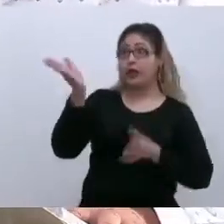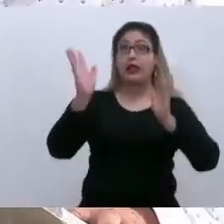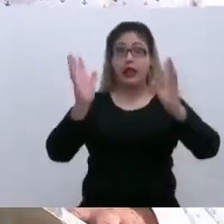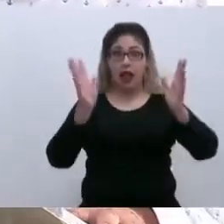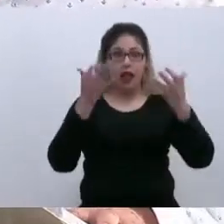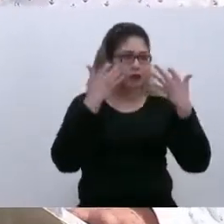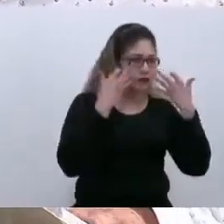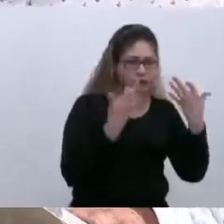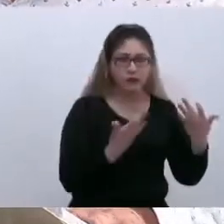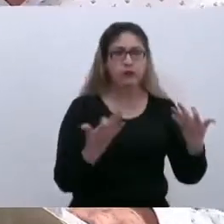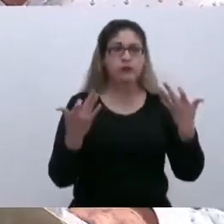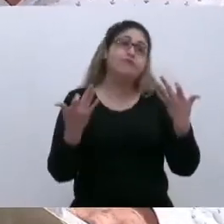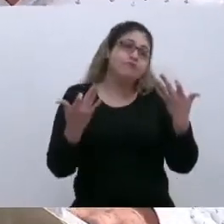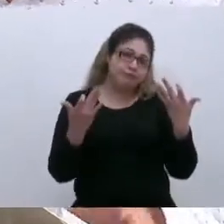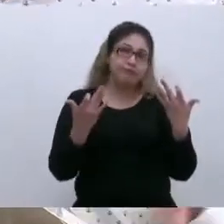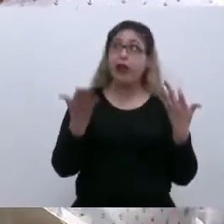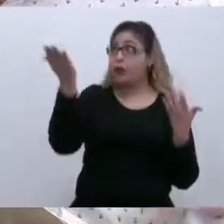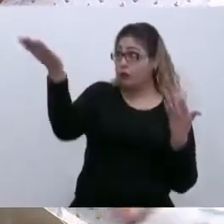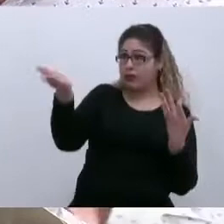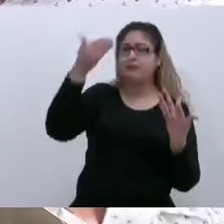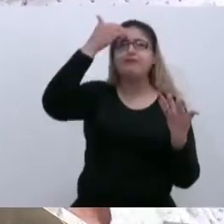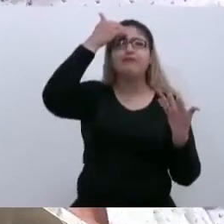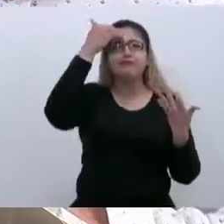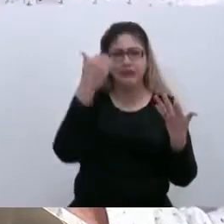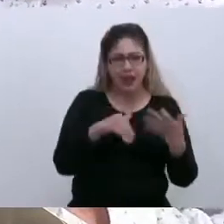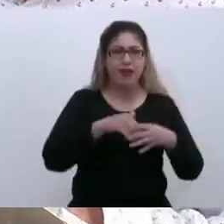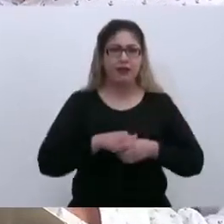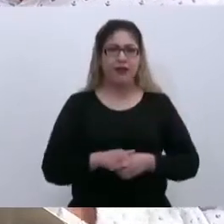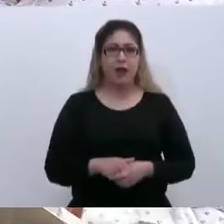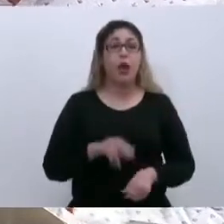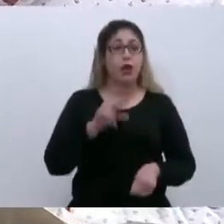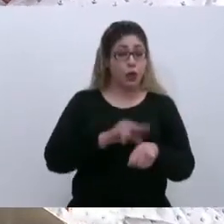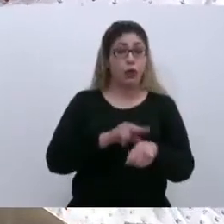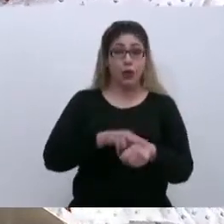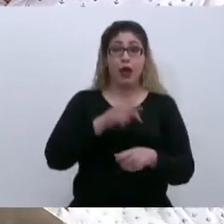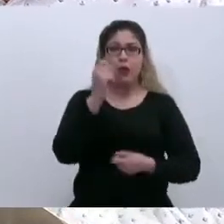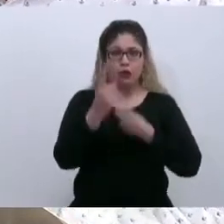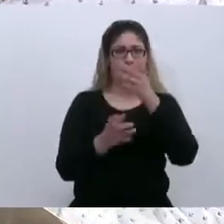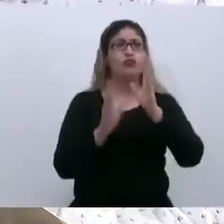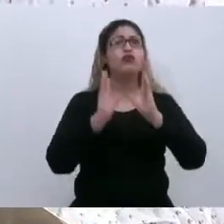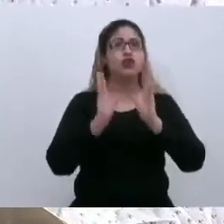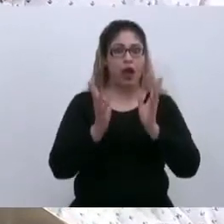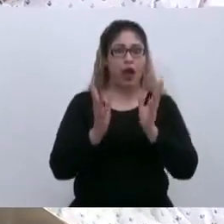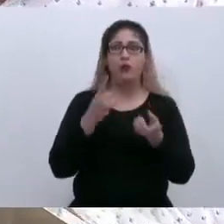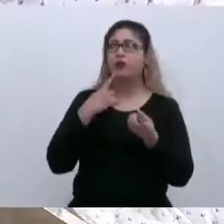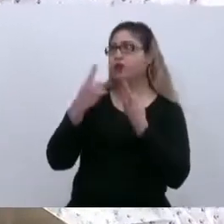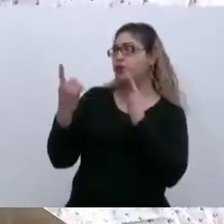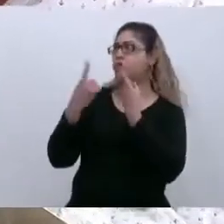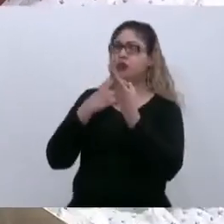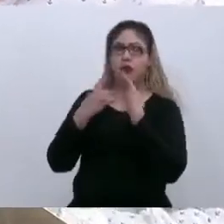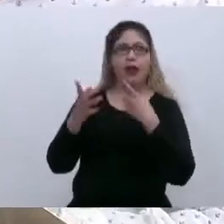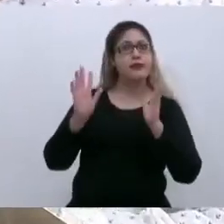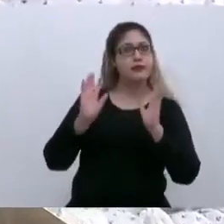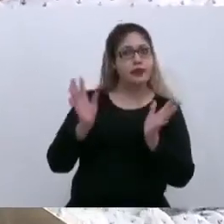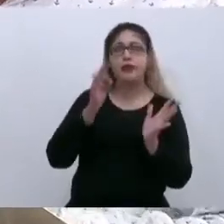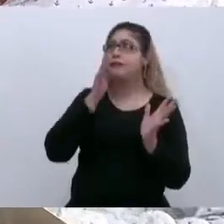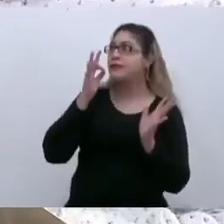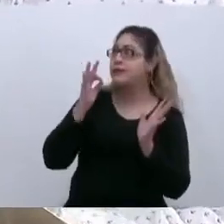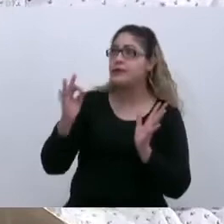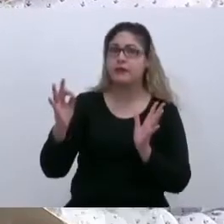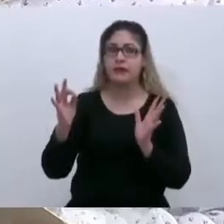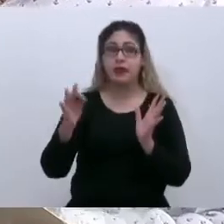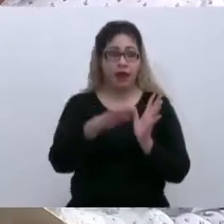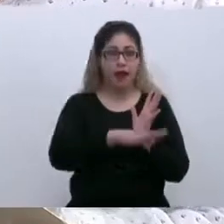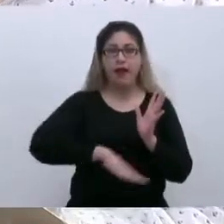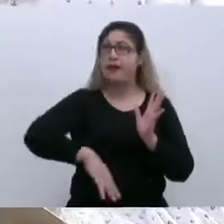que hicieron los especialistas en la materia, esta es una necesidad muy importante para esta región. En